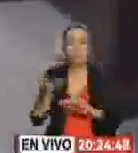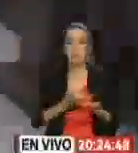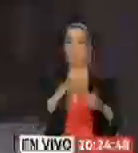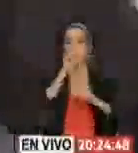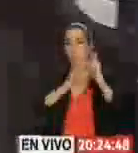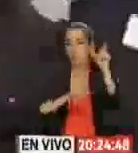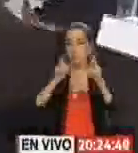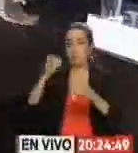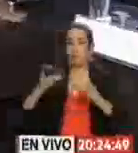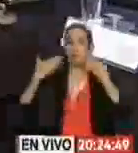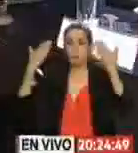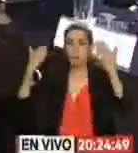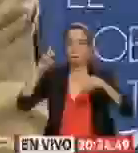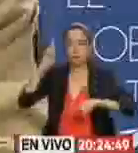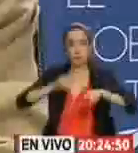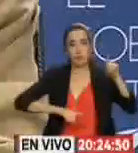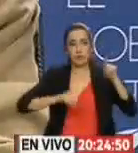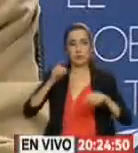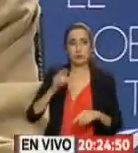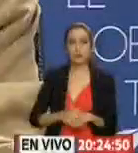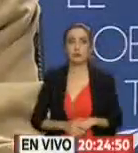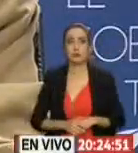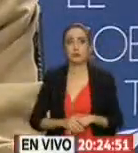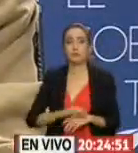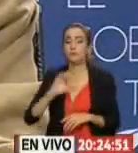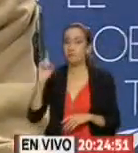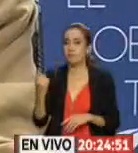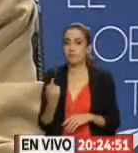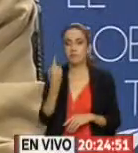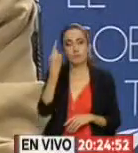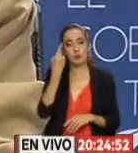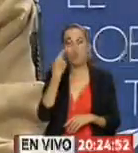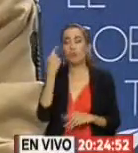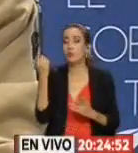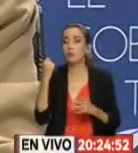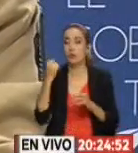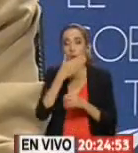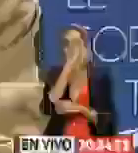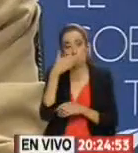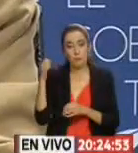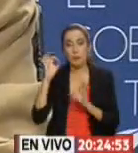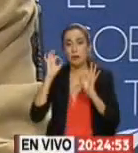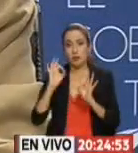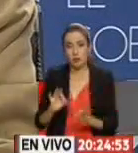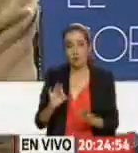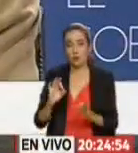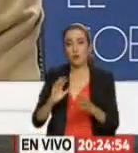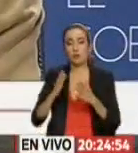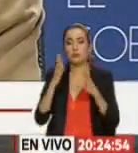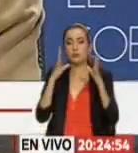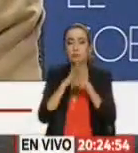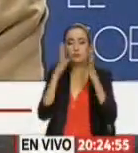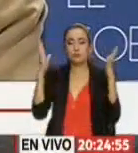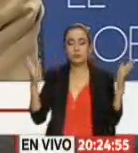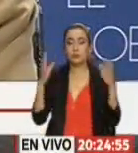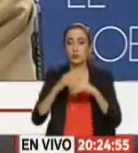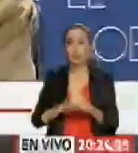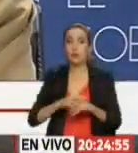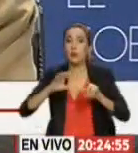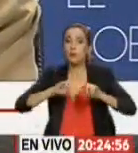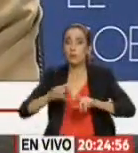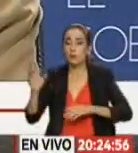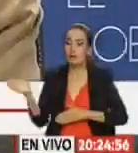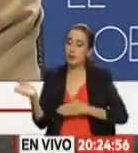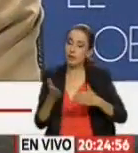que tendrán varios beneficios. El uno, mejorar las condiciones de trabajo. Algo se ha mejorado, falta mucho por hacer. Y el